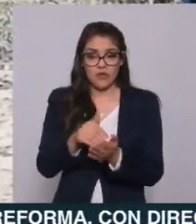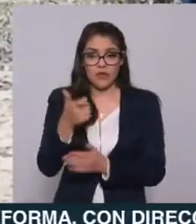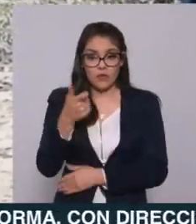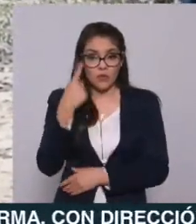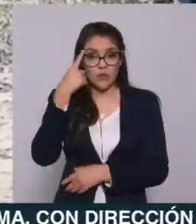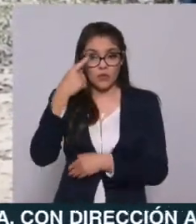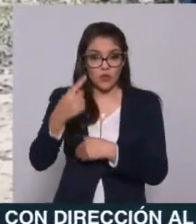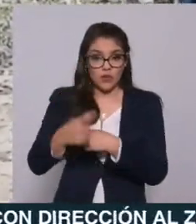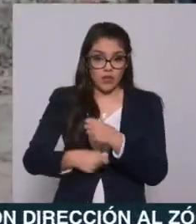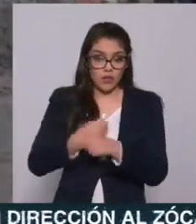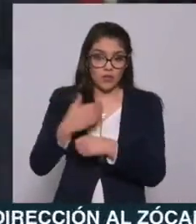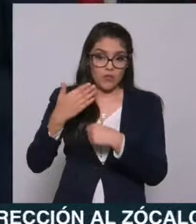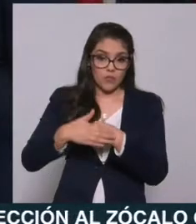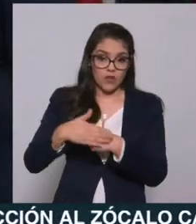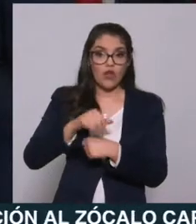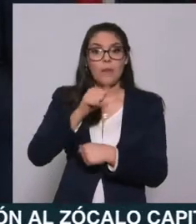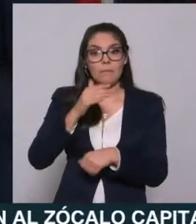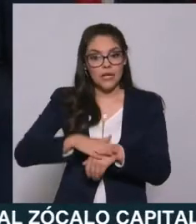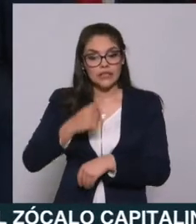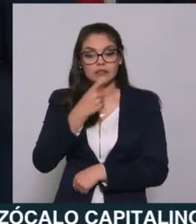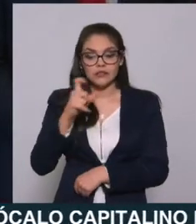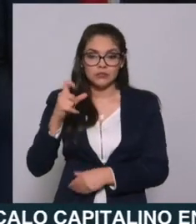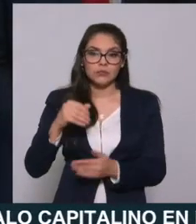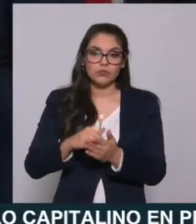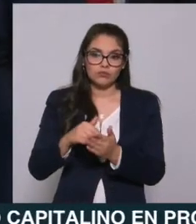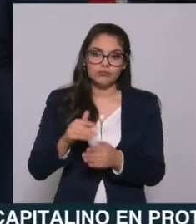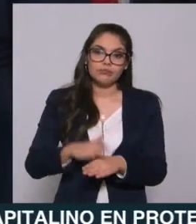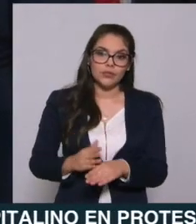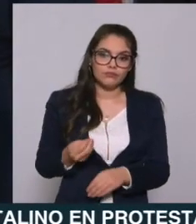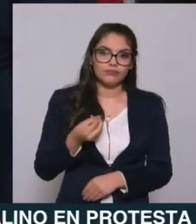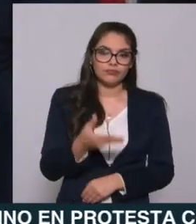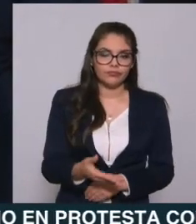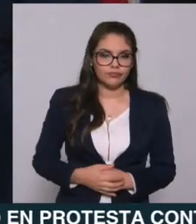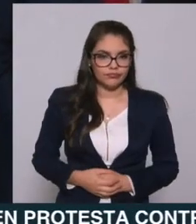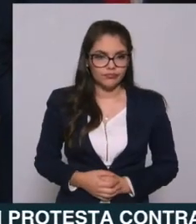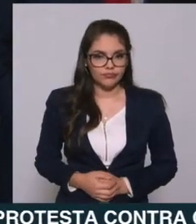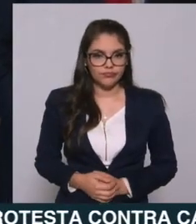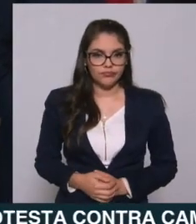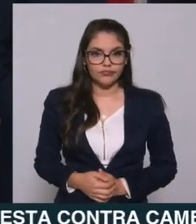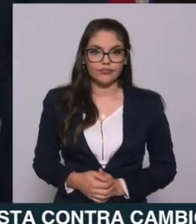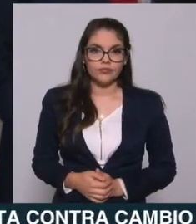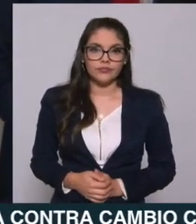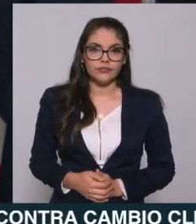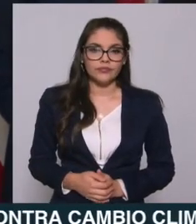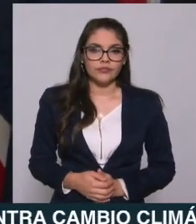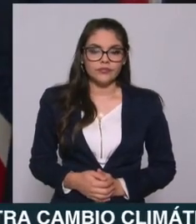entrante otros 100 millones. Con imágenes de Manuel Hernández, Mariana Sánchez, 21 Noticias.